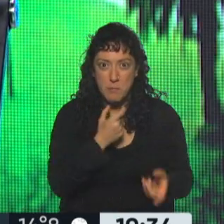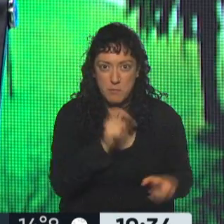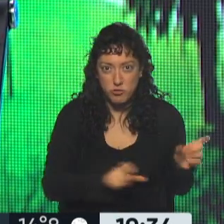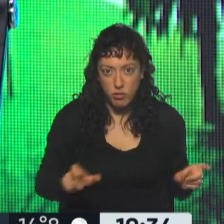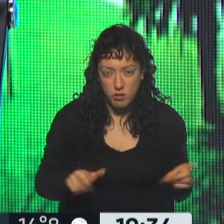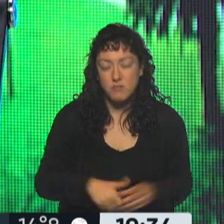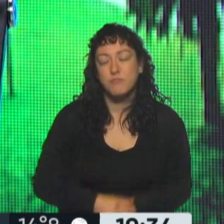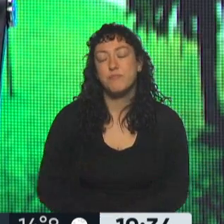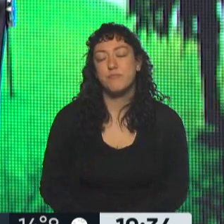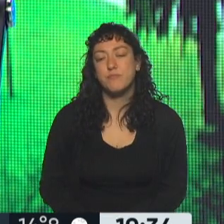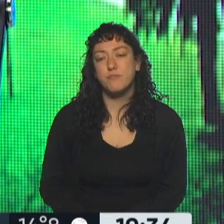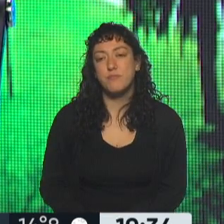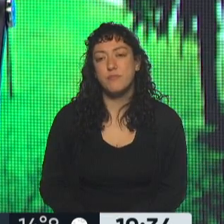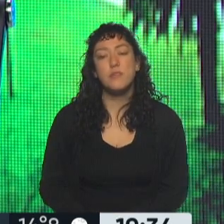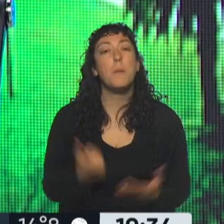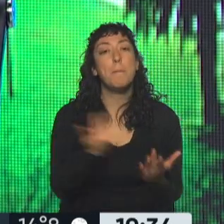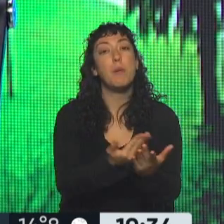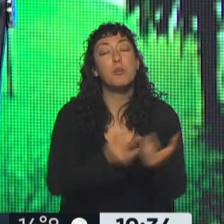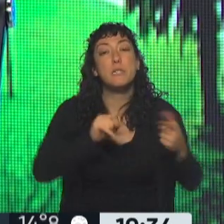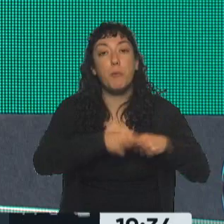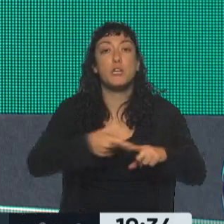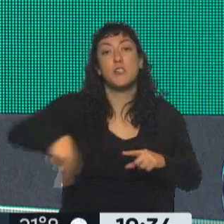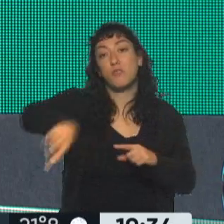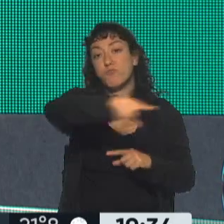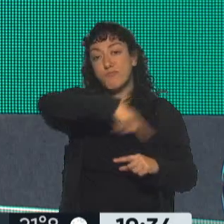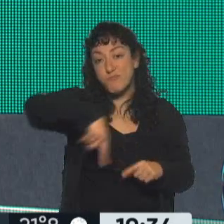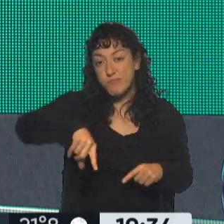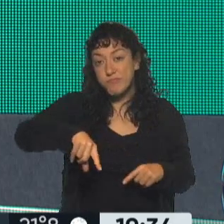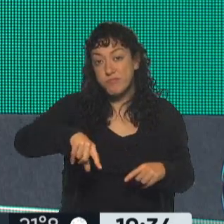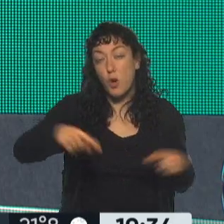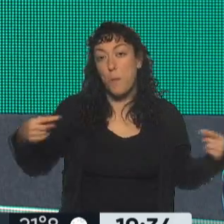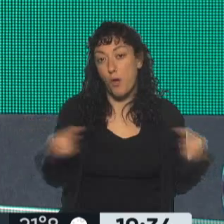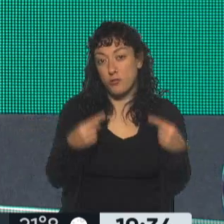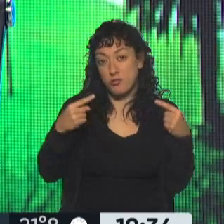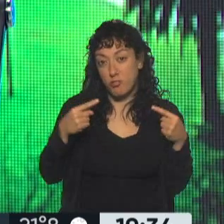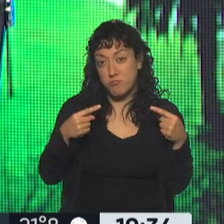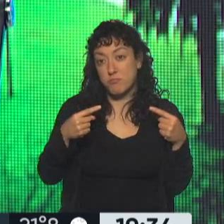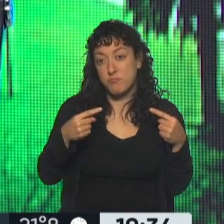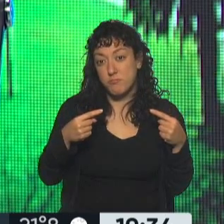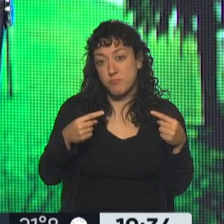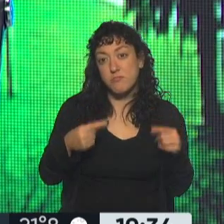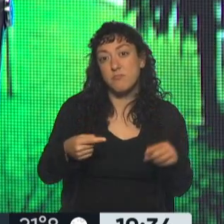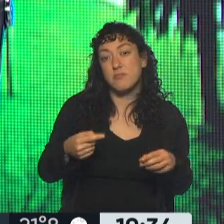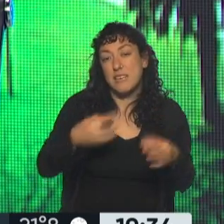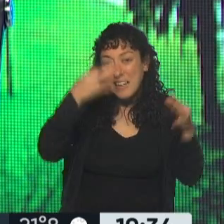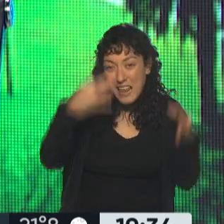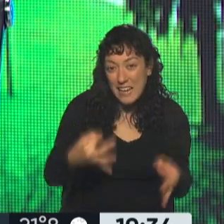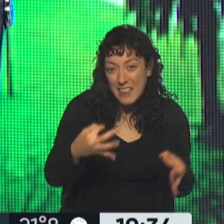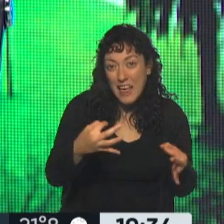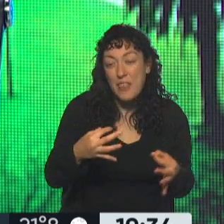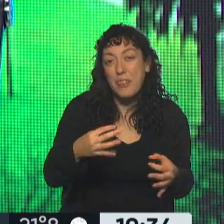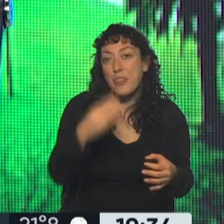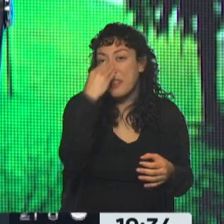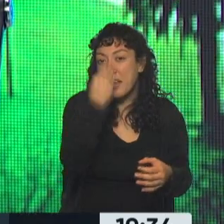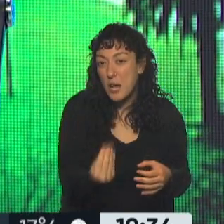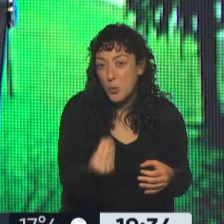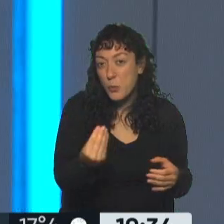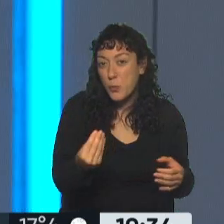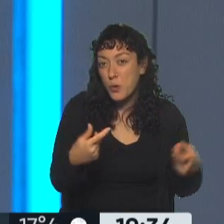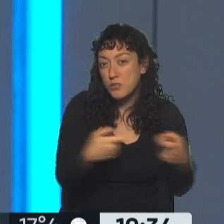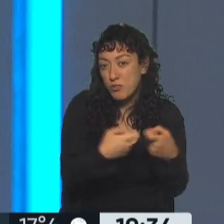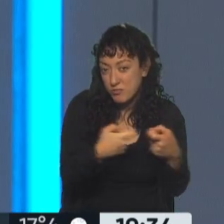participan en esta propuesta política de la oposición son parte de la Alianza de la Rúa. Sí, claro. Fueron parte